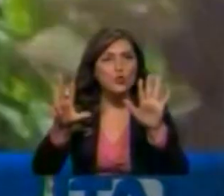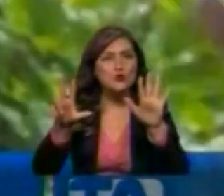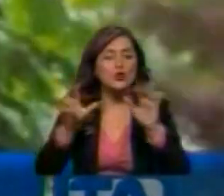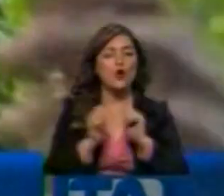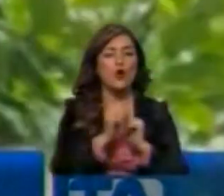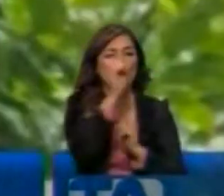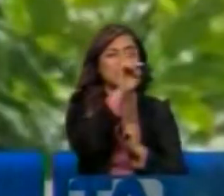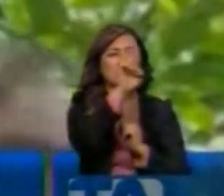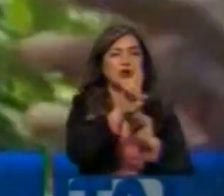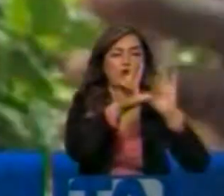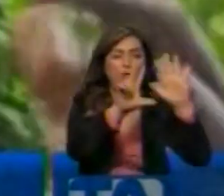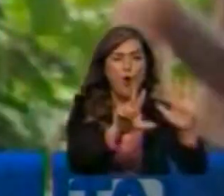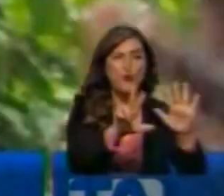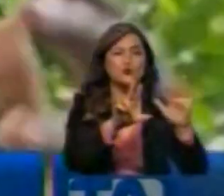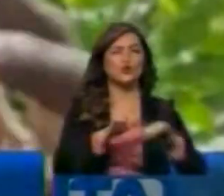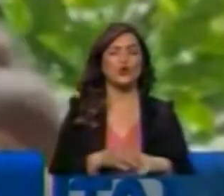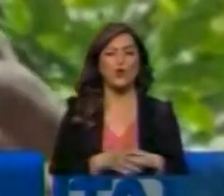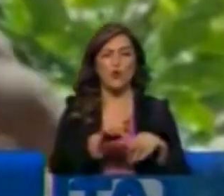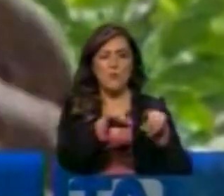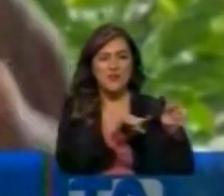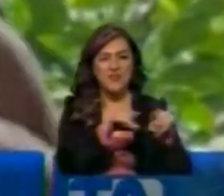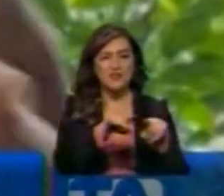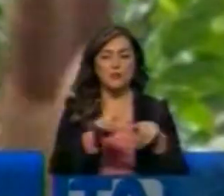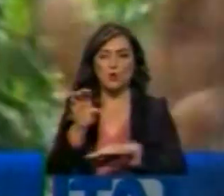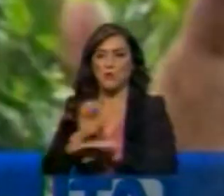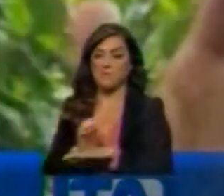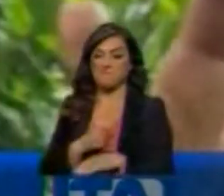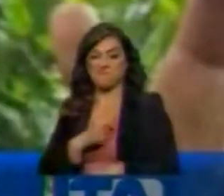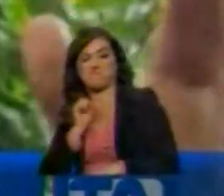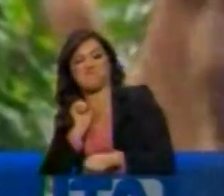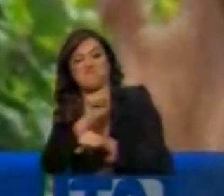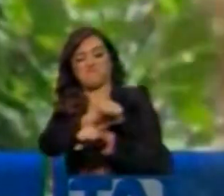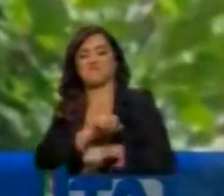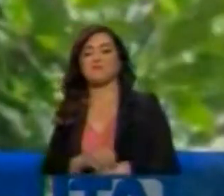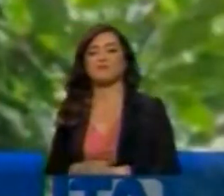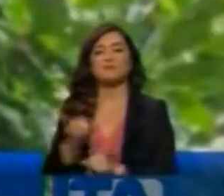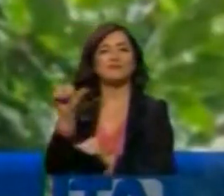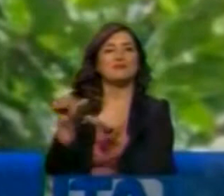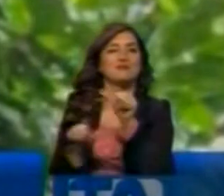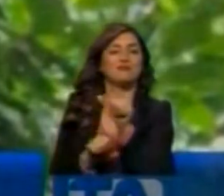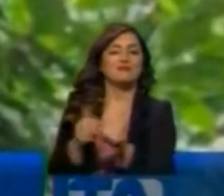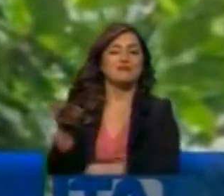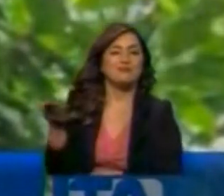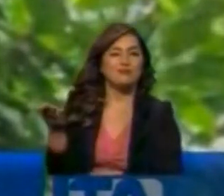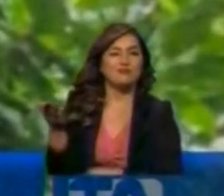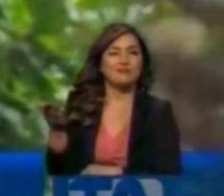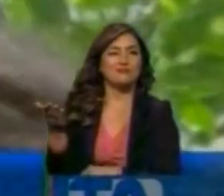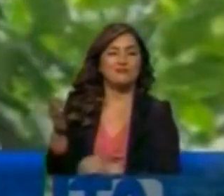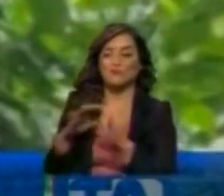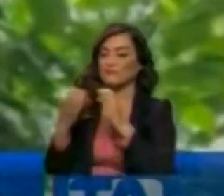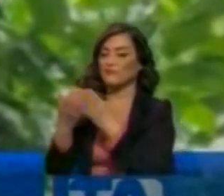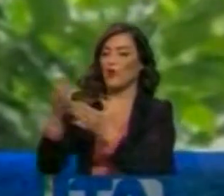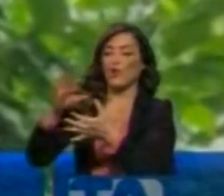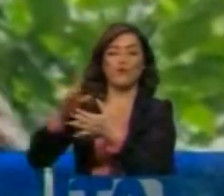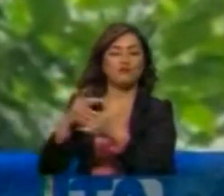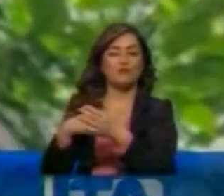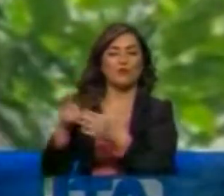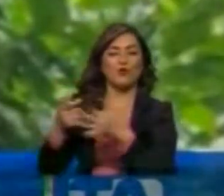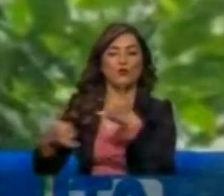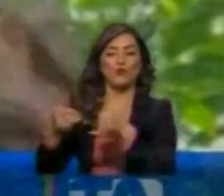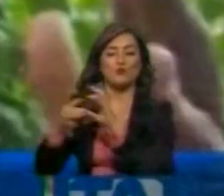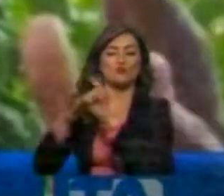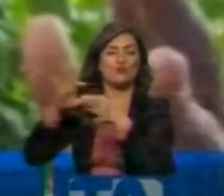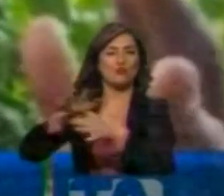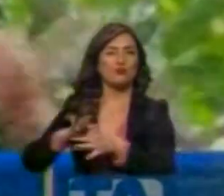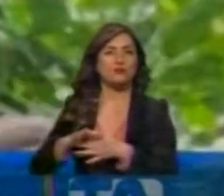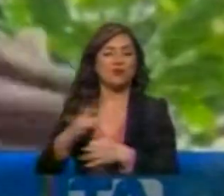hizo 8. Entonces son cosas de que porque ellos están bien asesorados, están en unas Olimpiadas, pero en este caso yo me encuentro solo sin